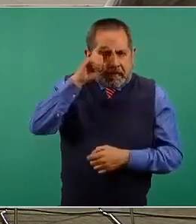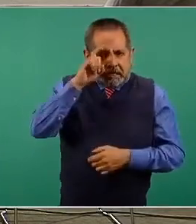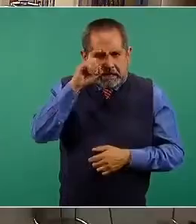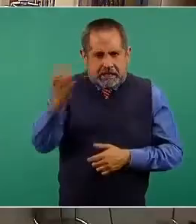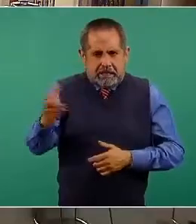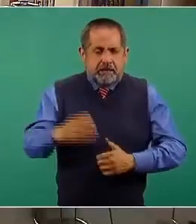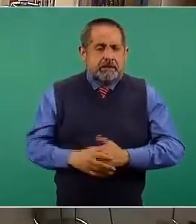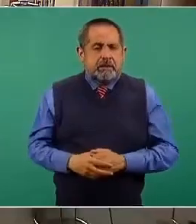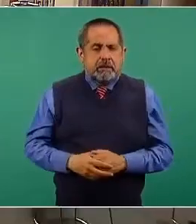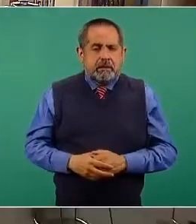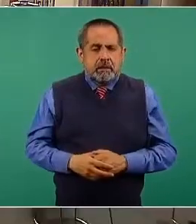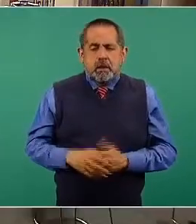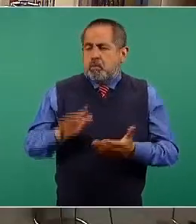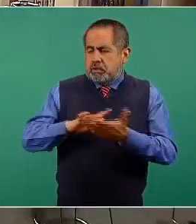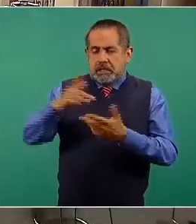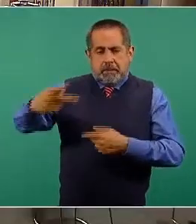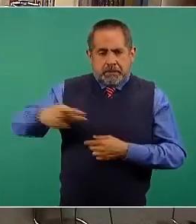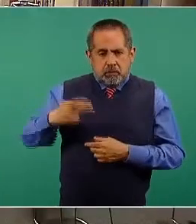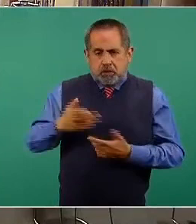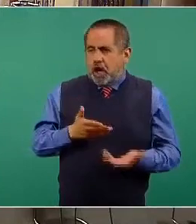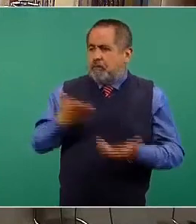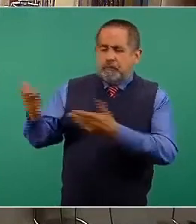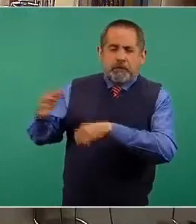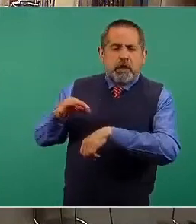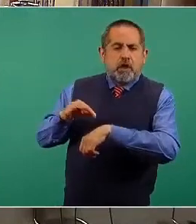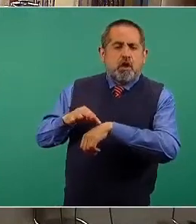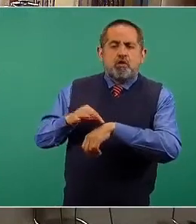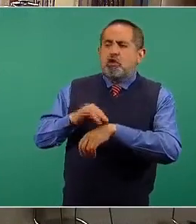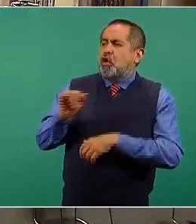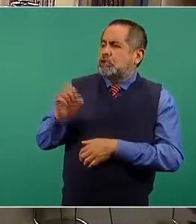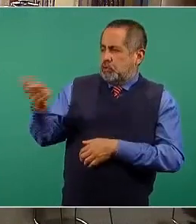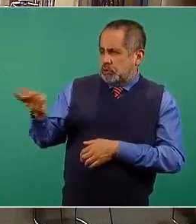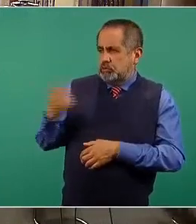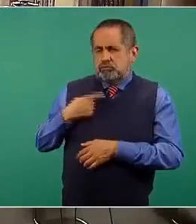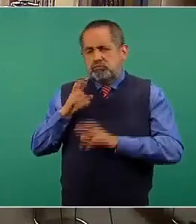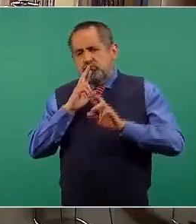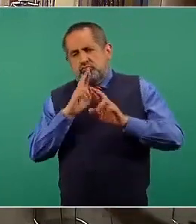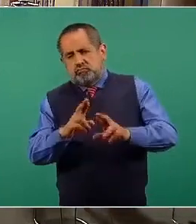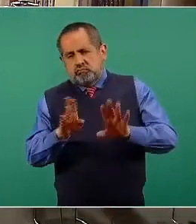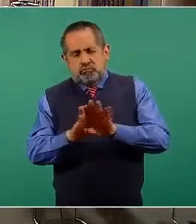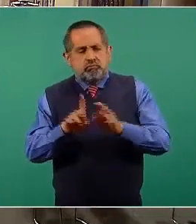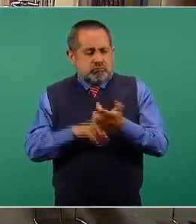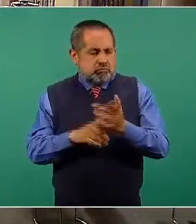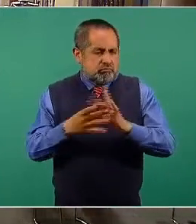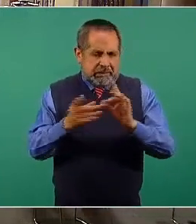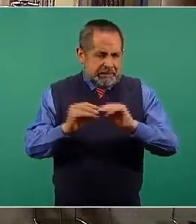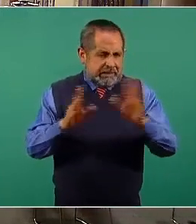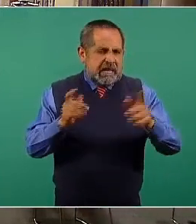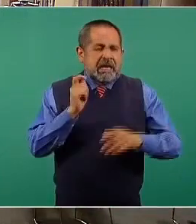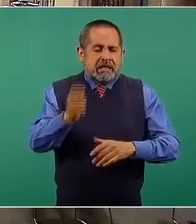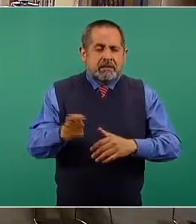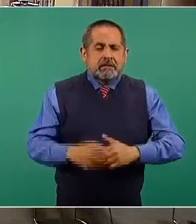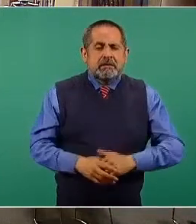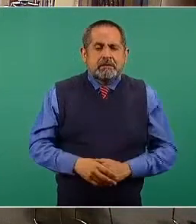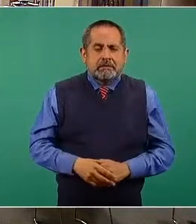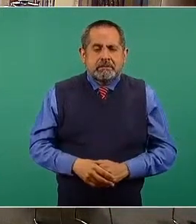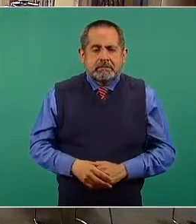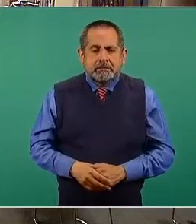Gracias. Muchísimas gracias por la pregunta y le pediríamos al doctor José Luis Alomía Segarra si nos ayuda con la